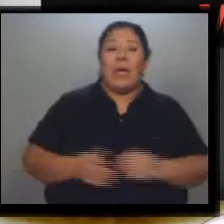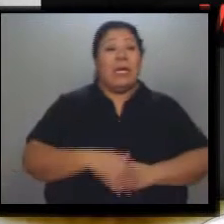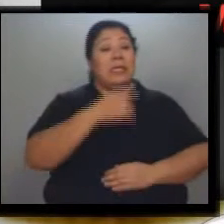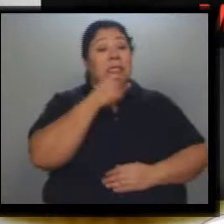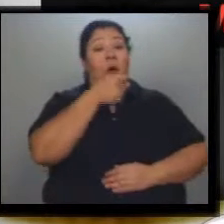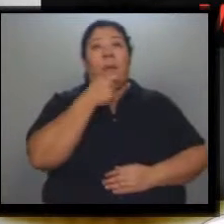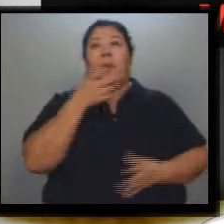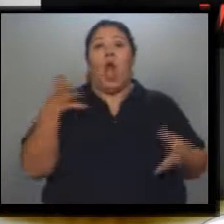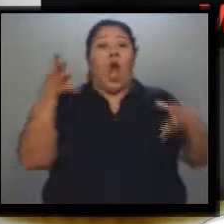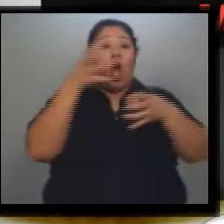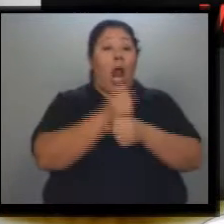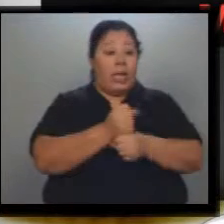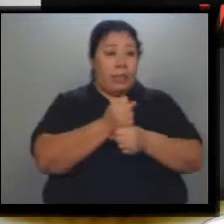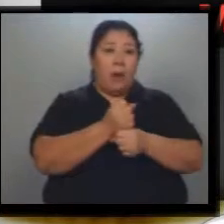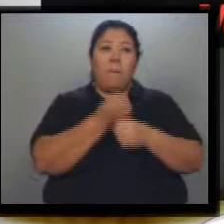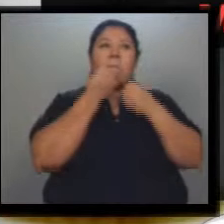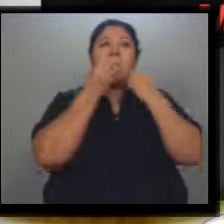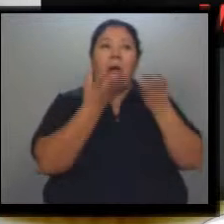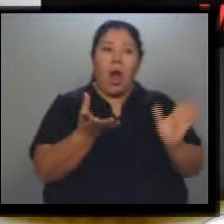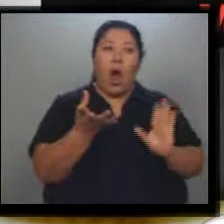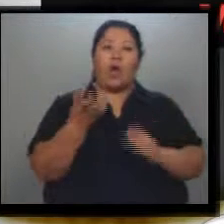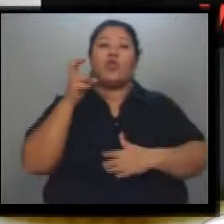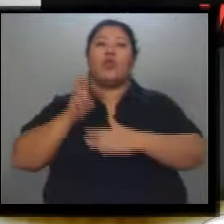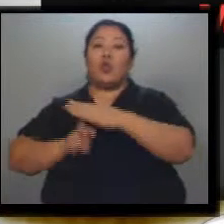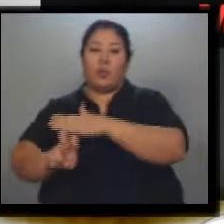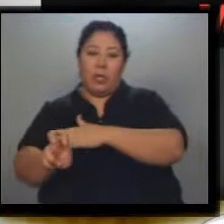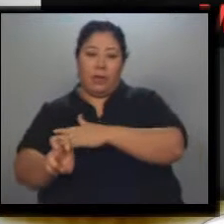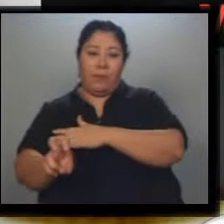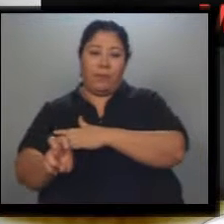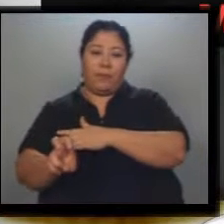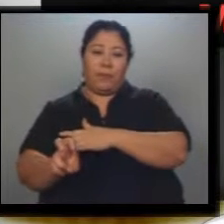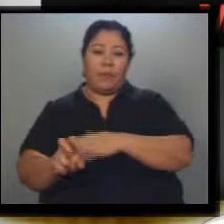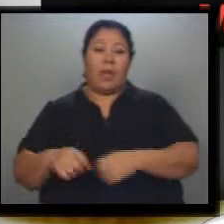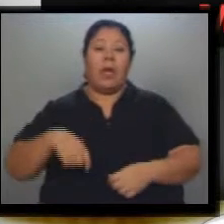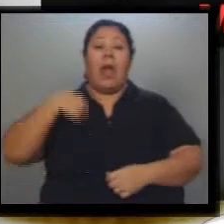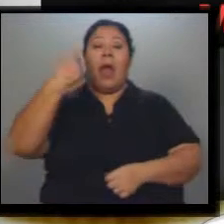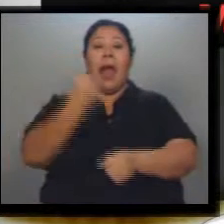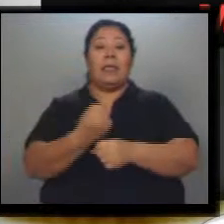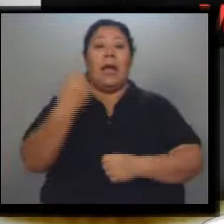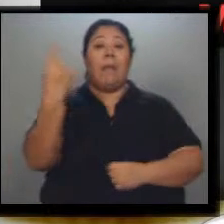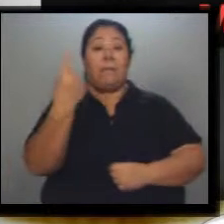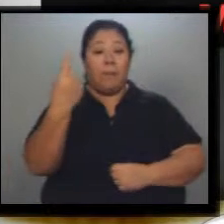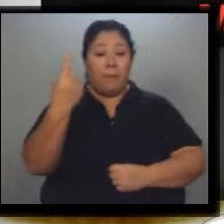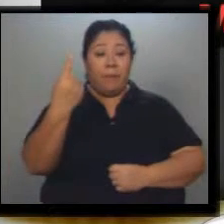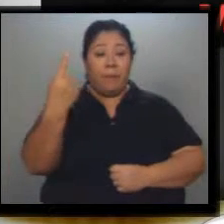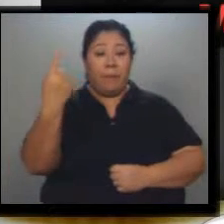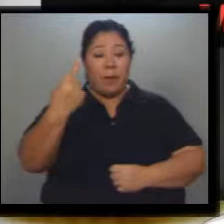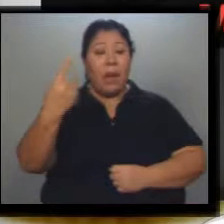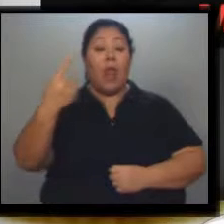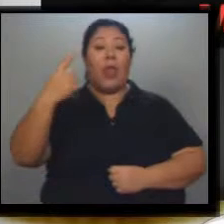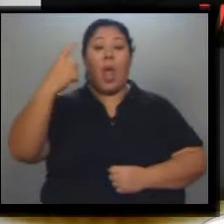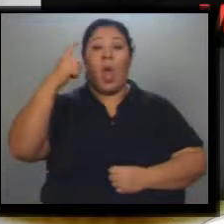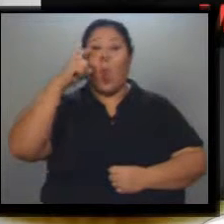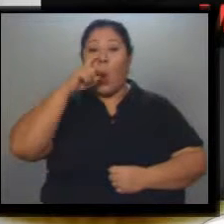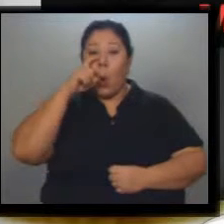en colectivo, mejor ir en subte, que es más barato que el colectivo, ¿no? Aparte, prorrogaron el aumento del subte hasta el 1 de julio, así que hay que aprovechar 4.50 que sale el subte contra